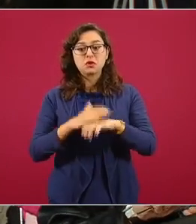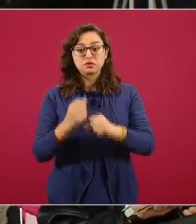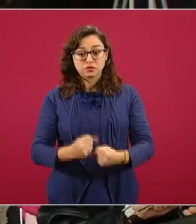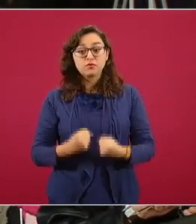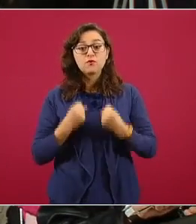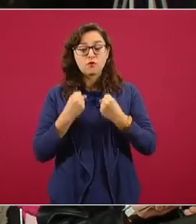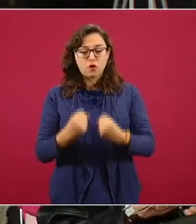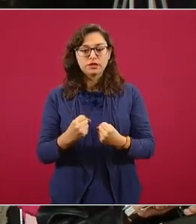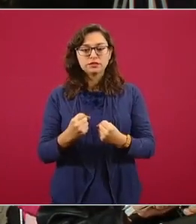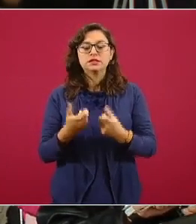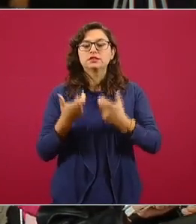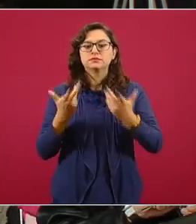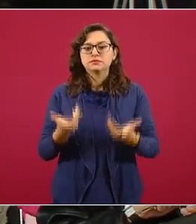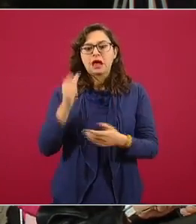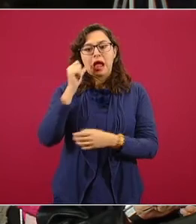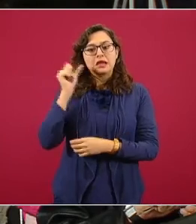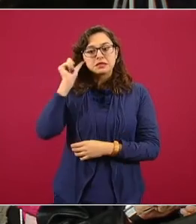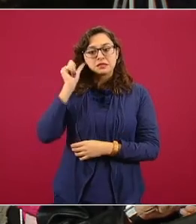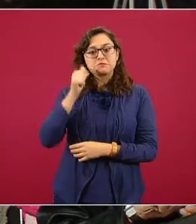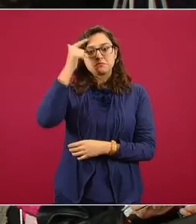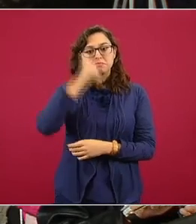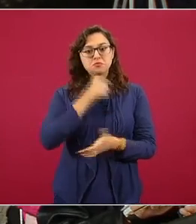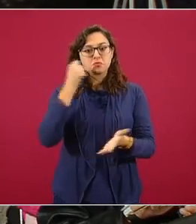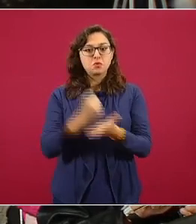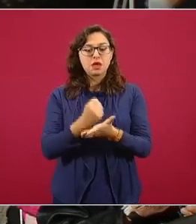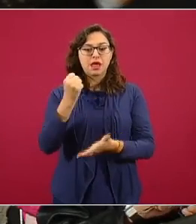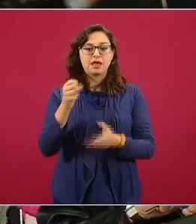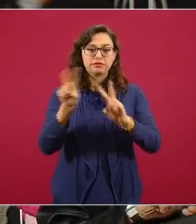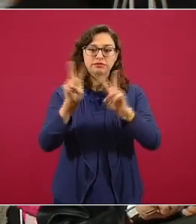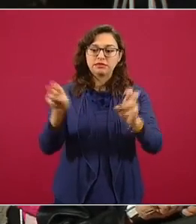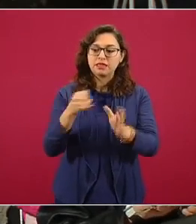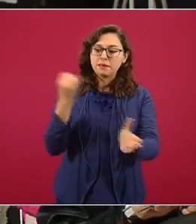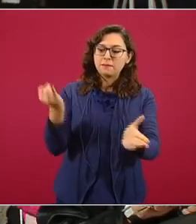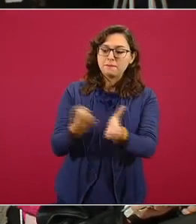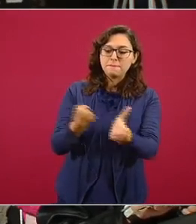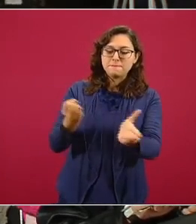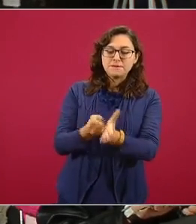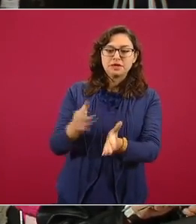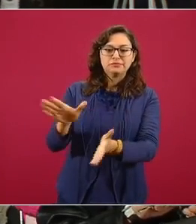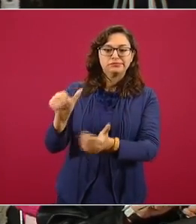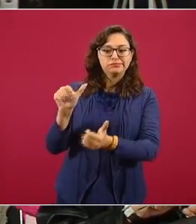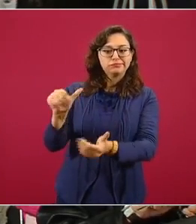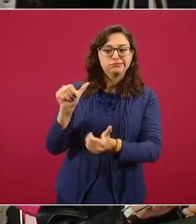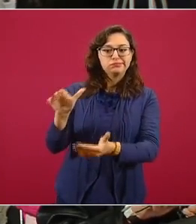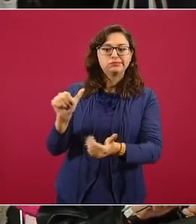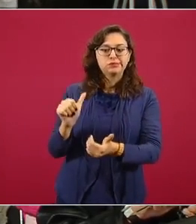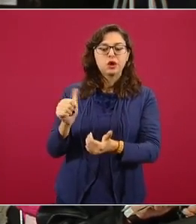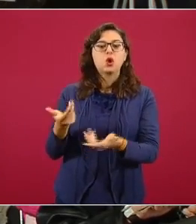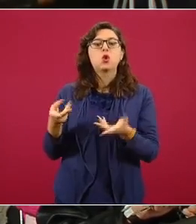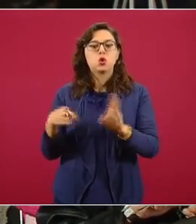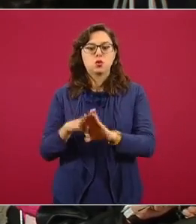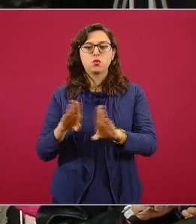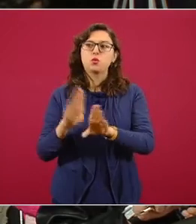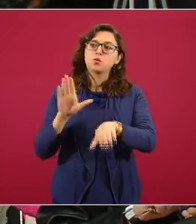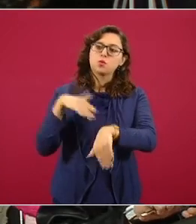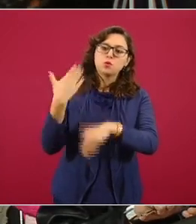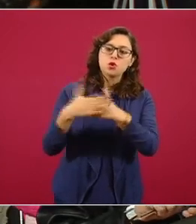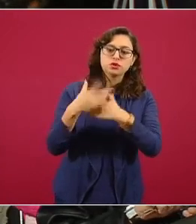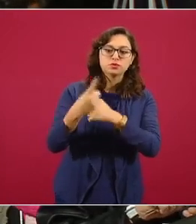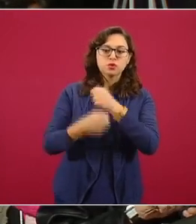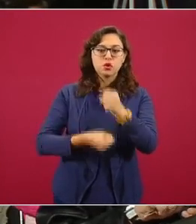acumula la aprobación anoche ya de lo que tiene que ver con la miscelánea fiscal, la ley de ingresos, lo que garantiza ingresos para el próximo año